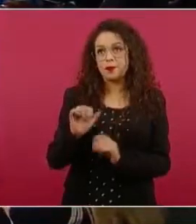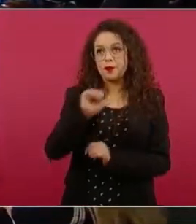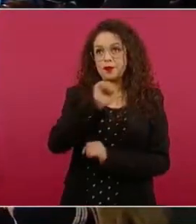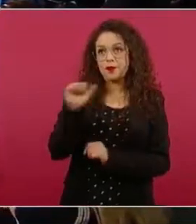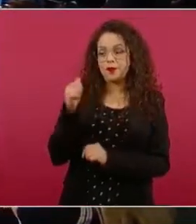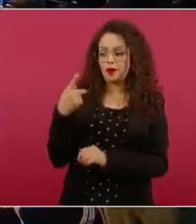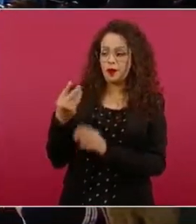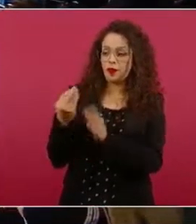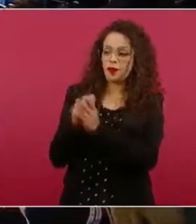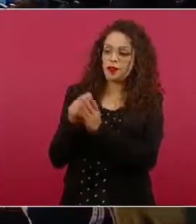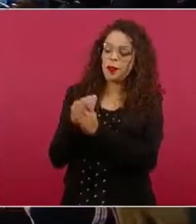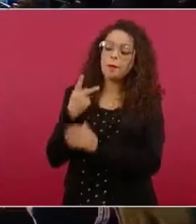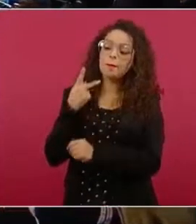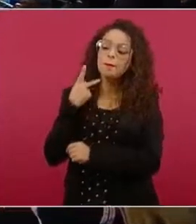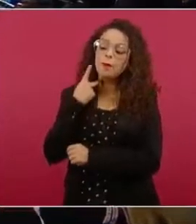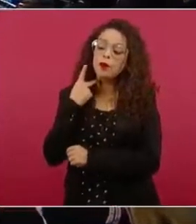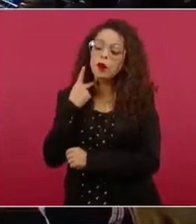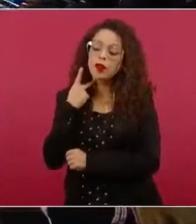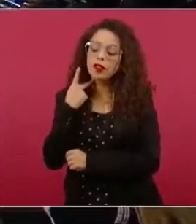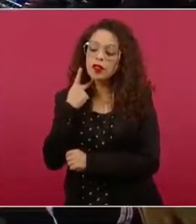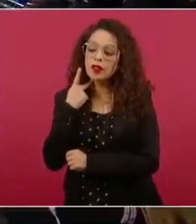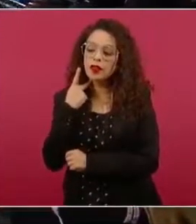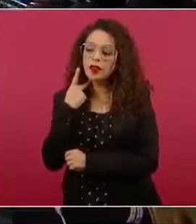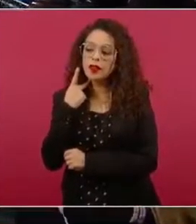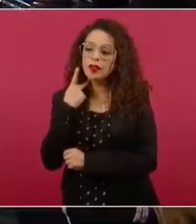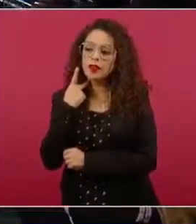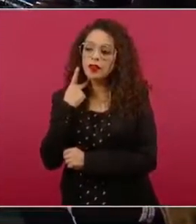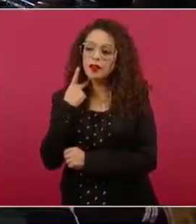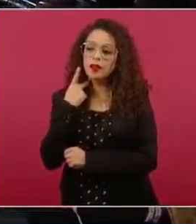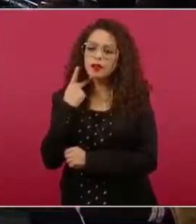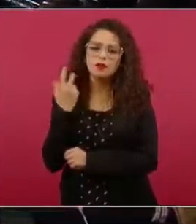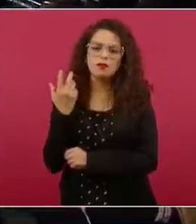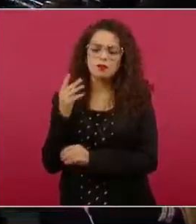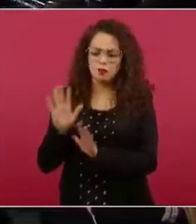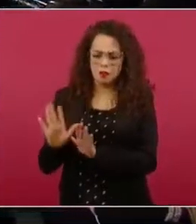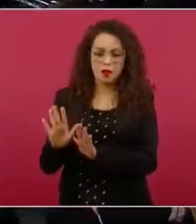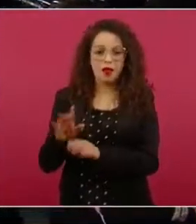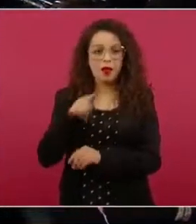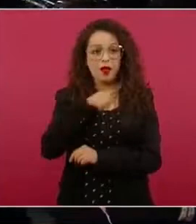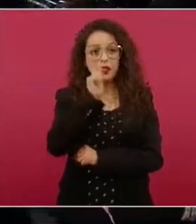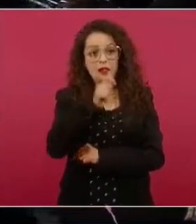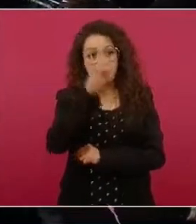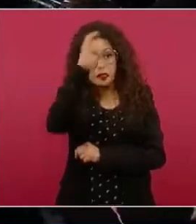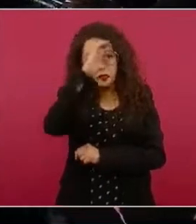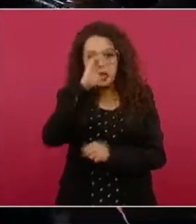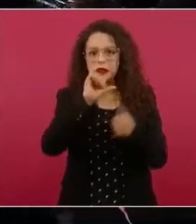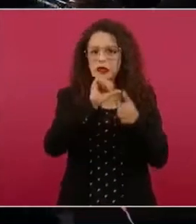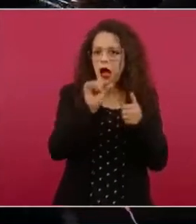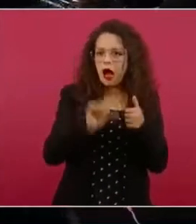no hablemos de que sea la ciencia, el arte o verdad, es un oficio.